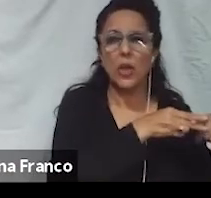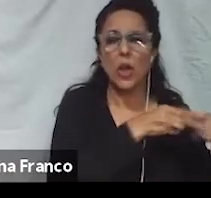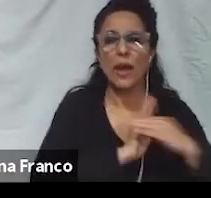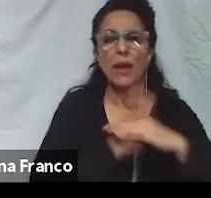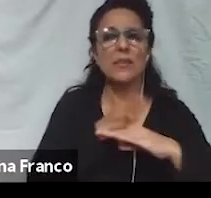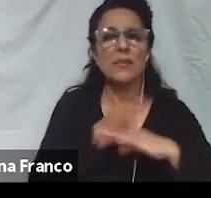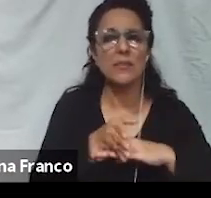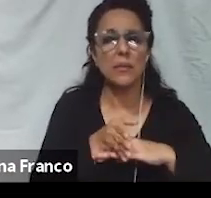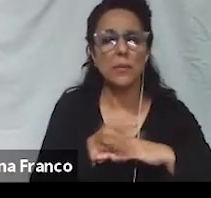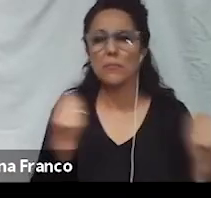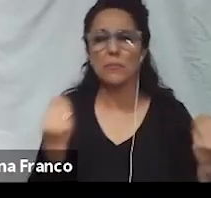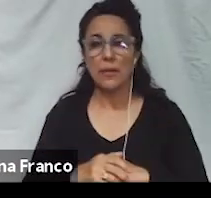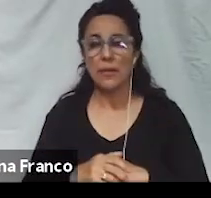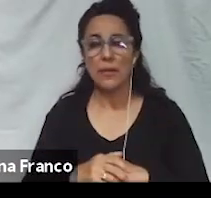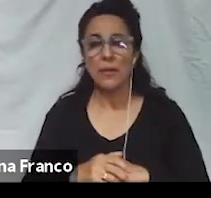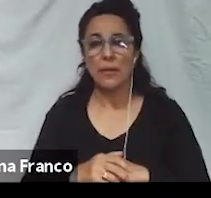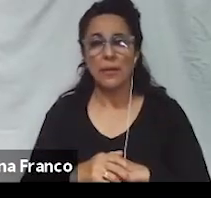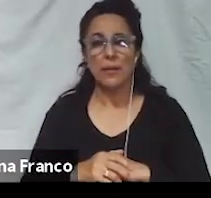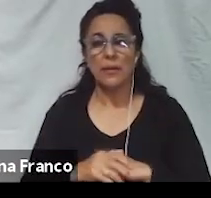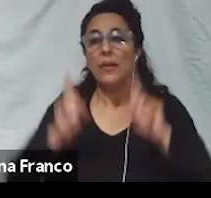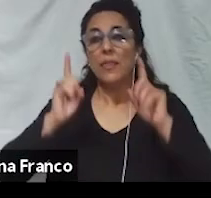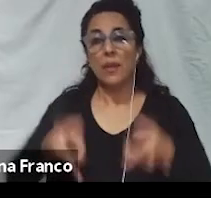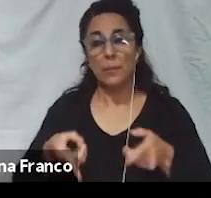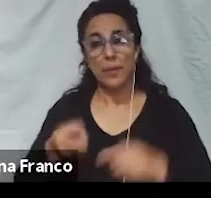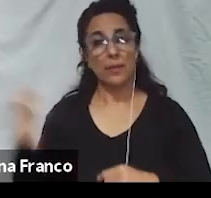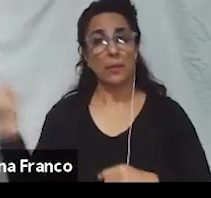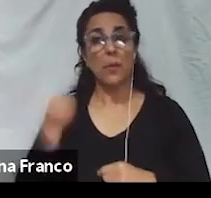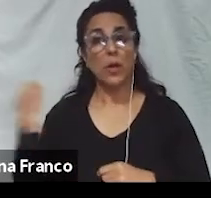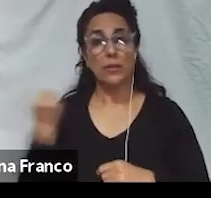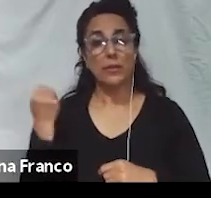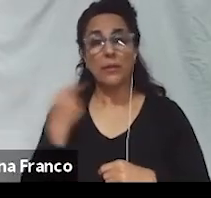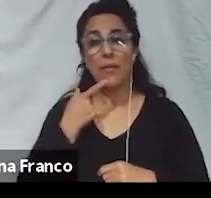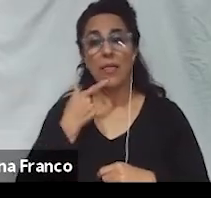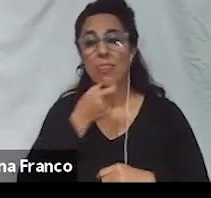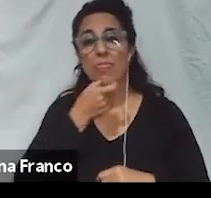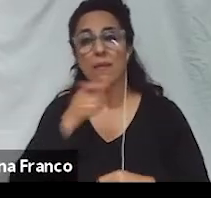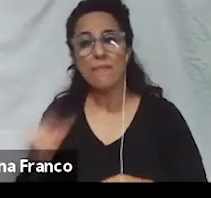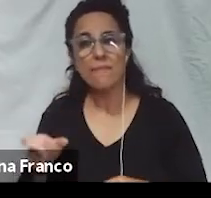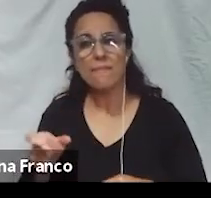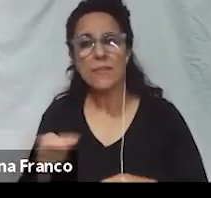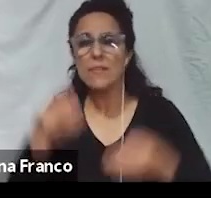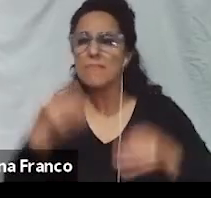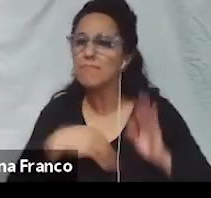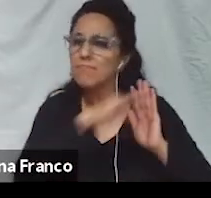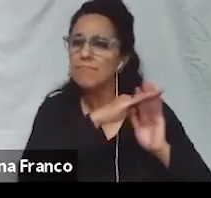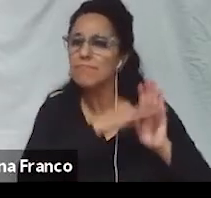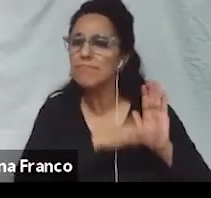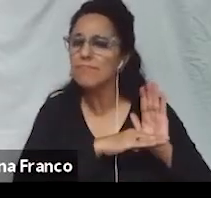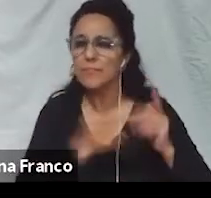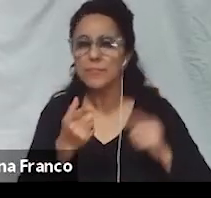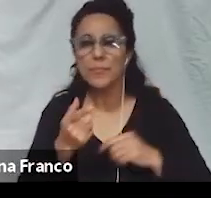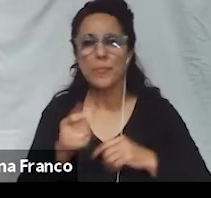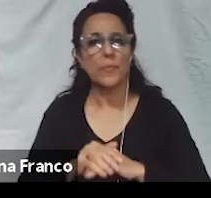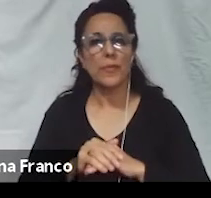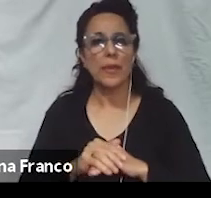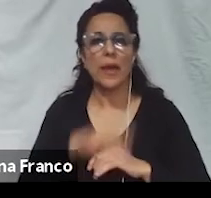accesible el sitio web. También es importante, por ejemplo, definir las tecnologías en las que está construido el sitio web. Por